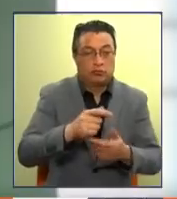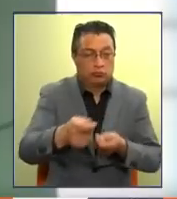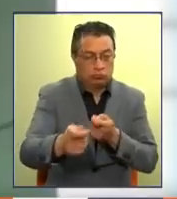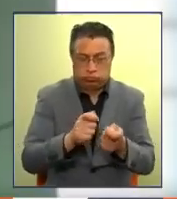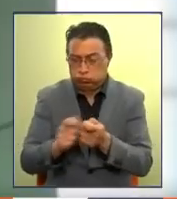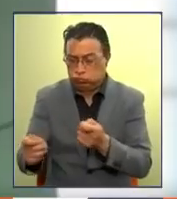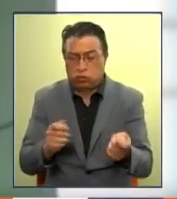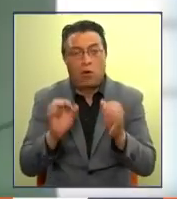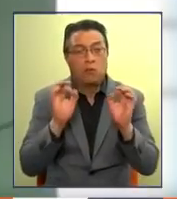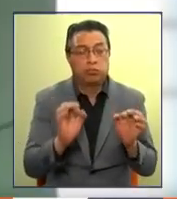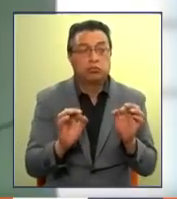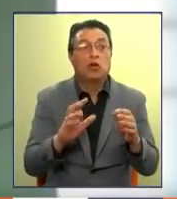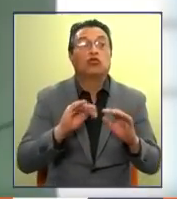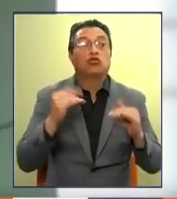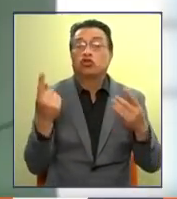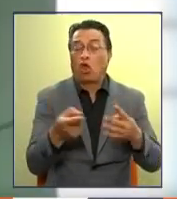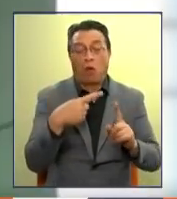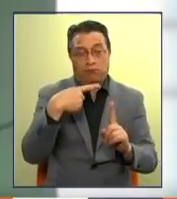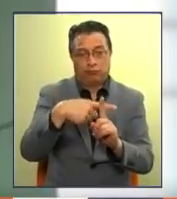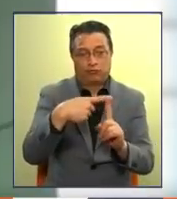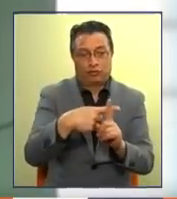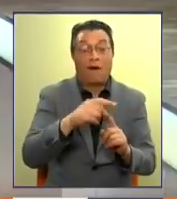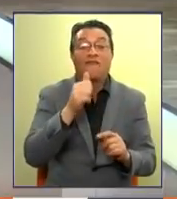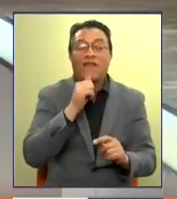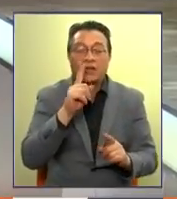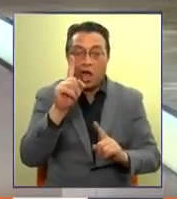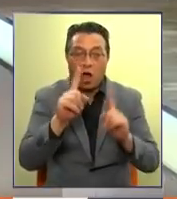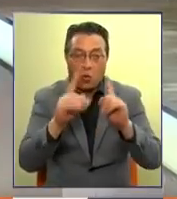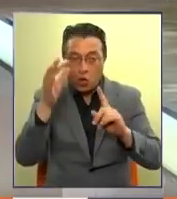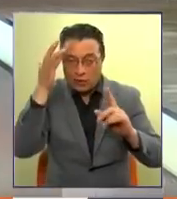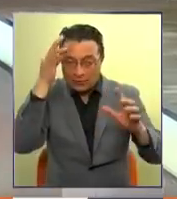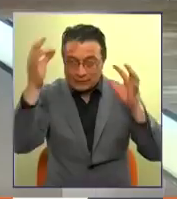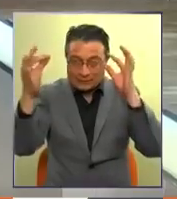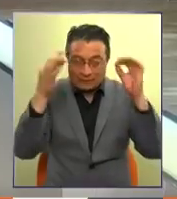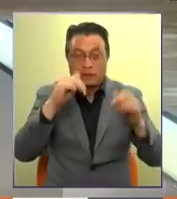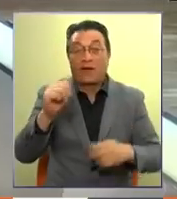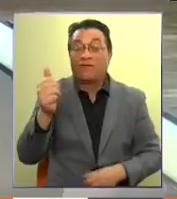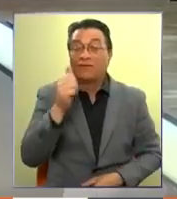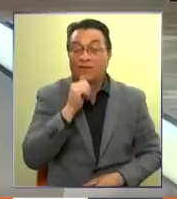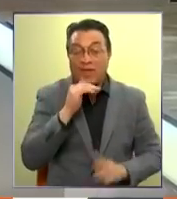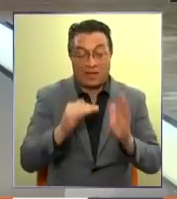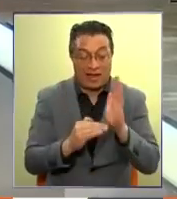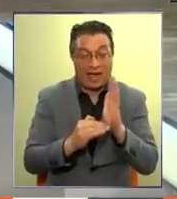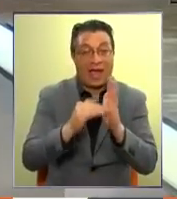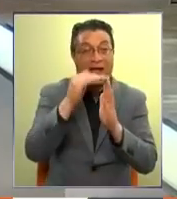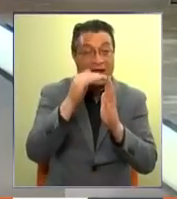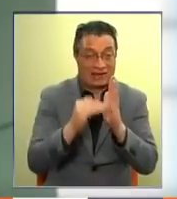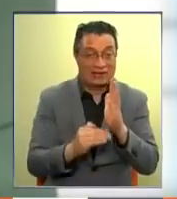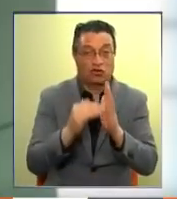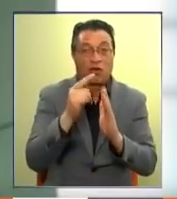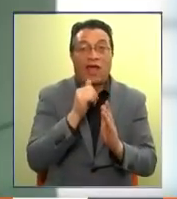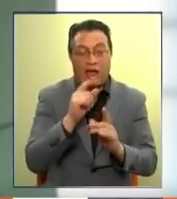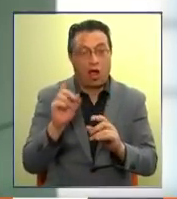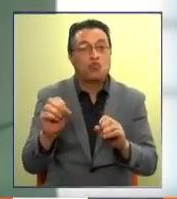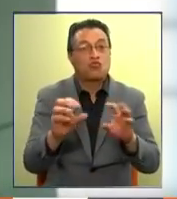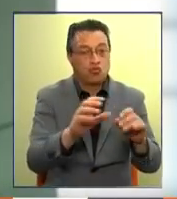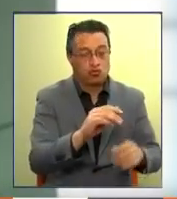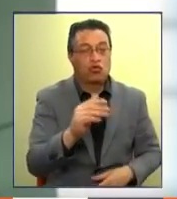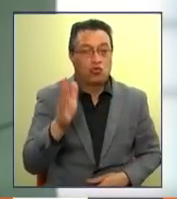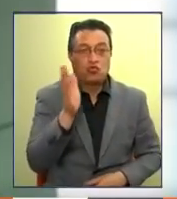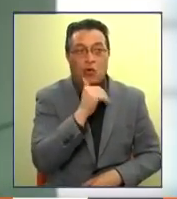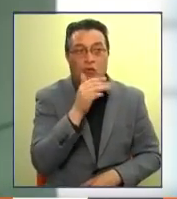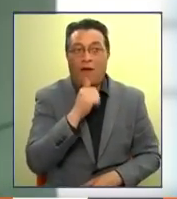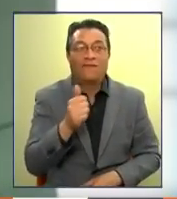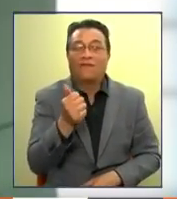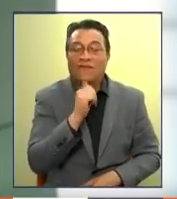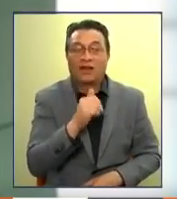bien. Por lo tanto, se dieron ciertas cosas, pero faltan algunos detalles. A ver. Por ejemplo, faltan ascensores en muchas estaciones que no están disponibles